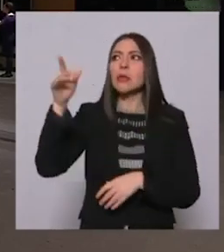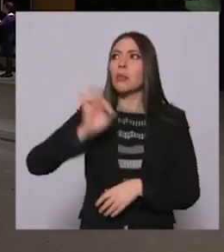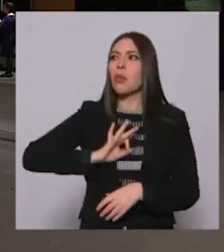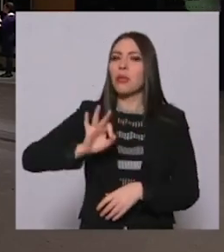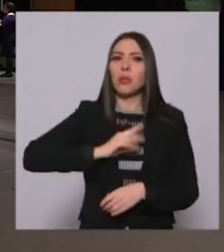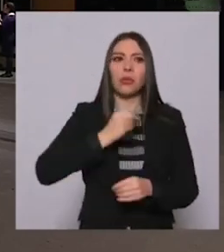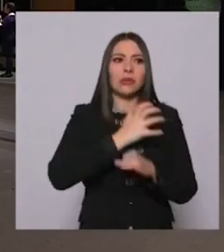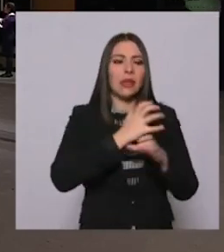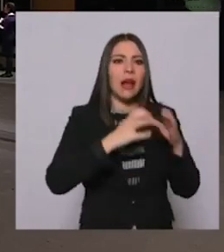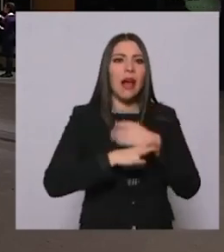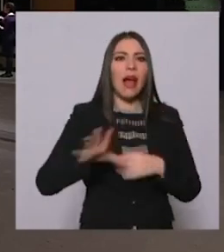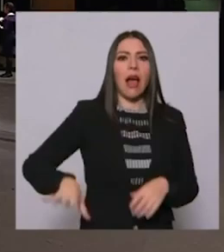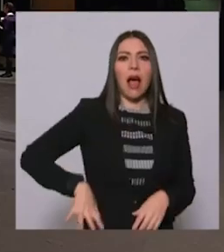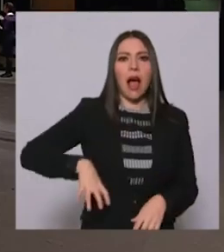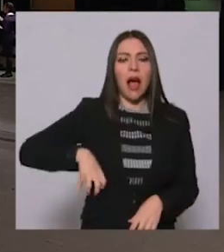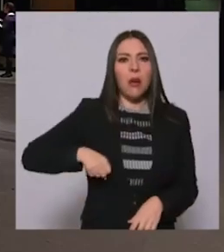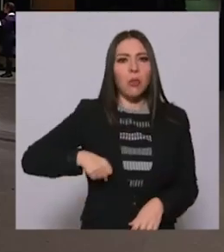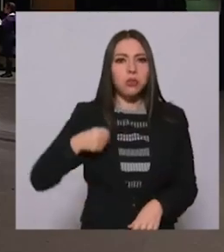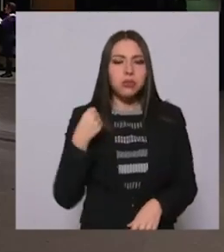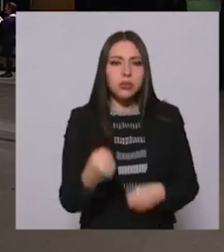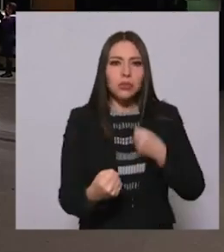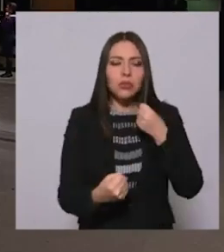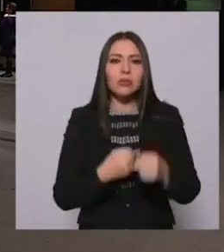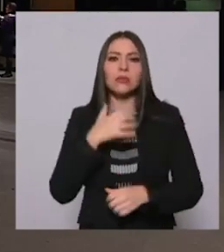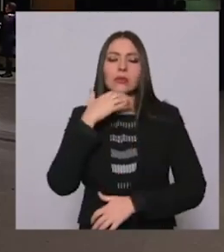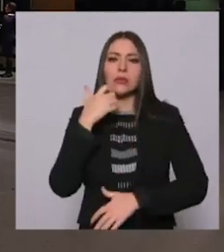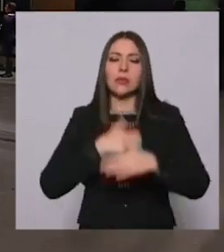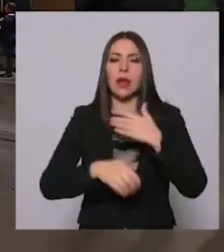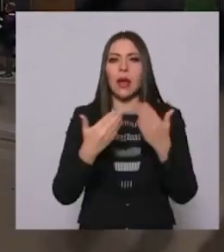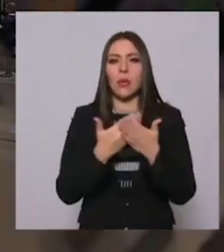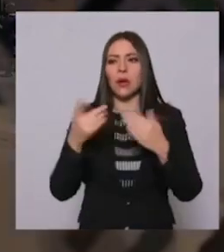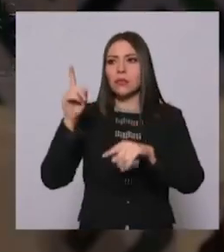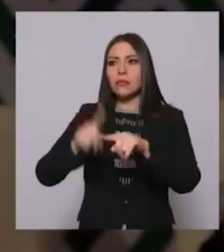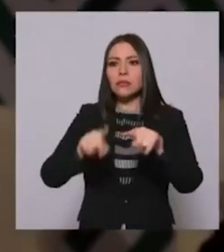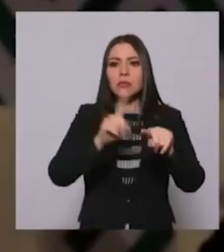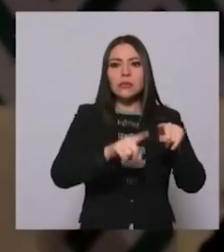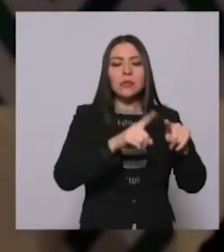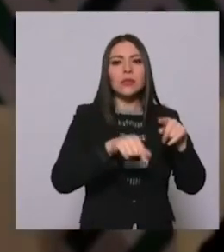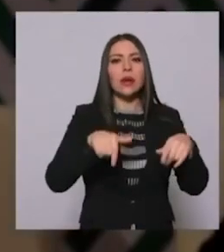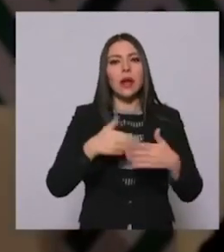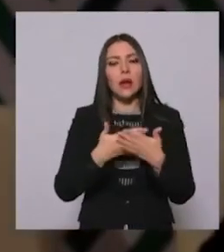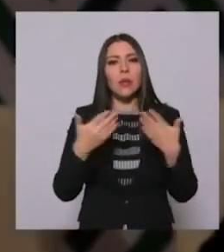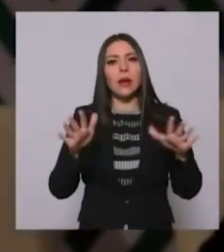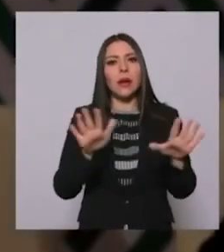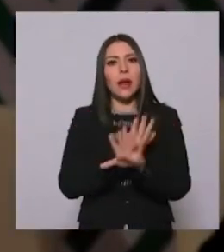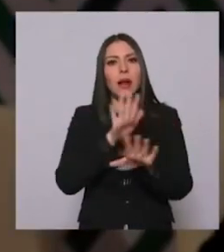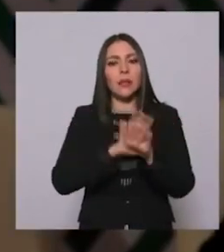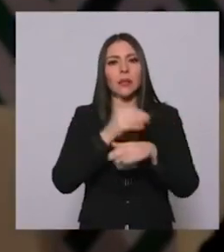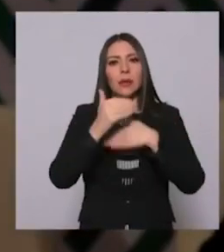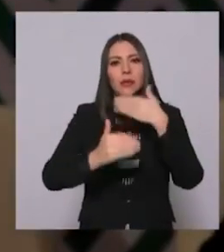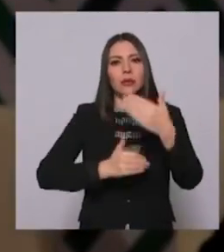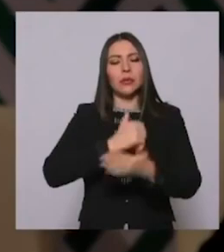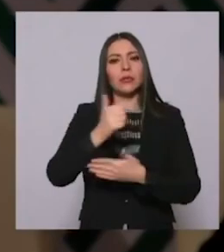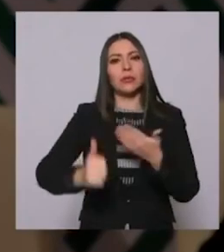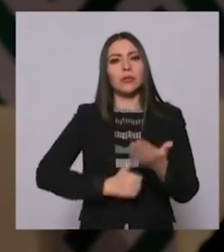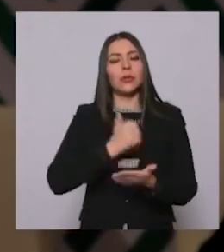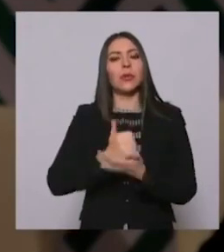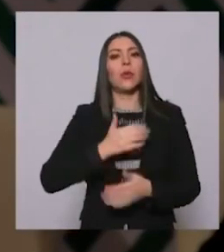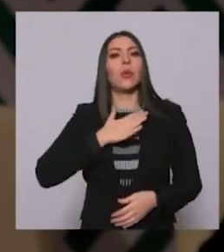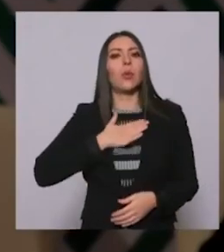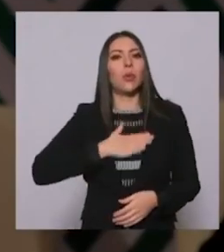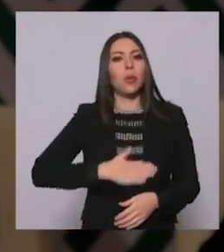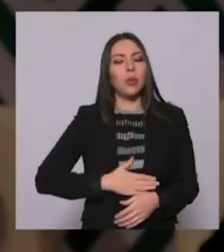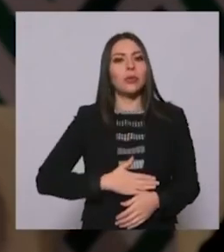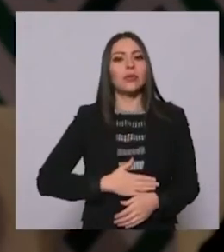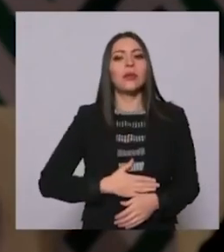que se impuso como forma de gobierno en contra de la voluntad popular y hemos avanzado en la construcción de una ciudad más justa. La